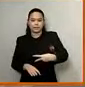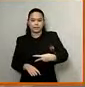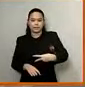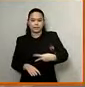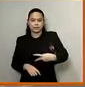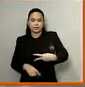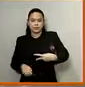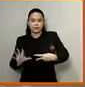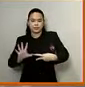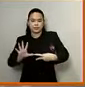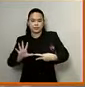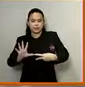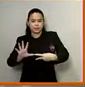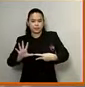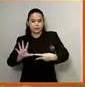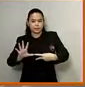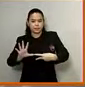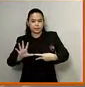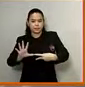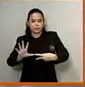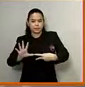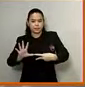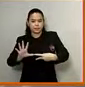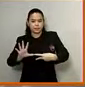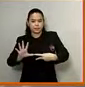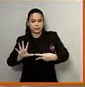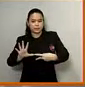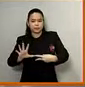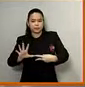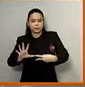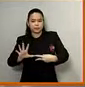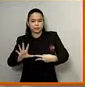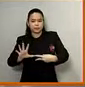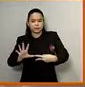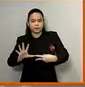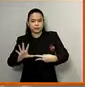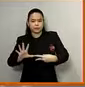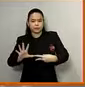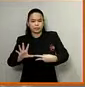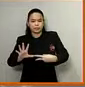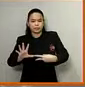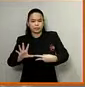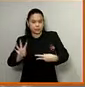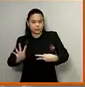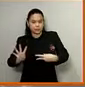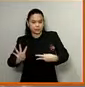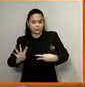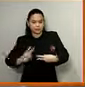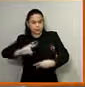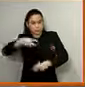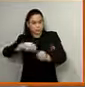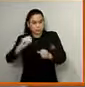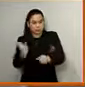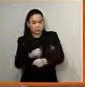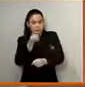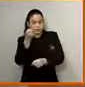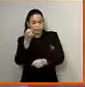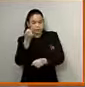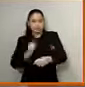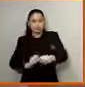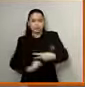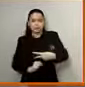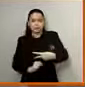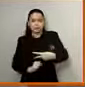Es el 5, siguiente dígito. 4, primer número premiado, 54. Conoceremos el segundo